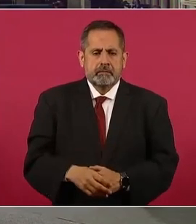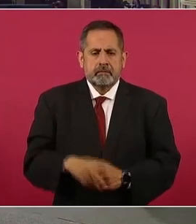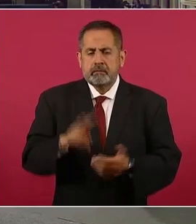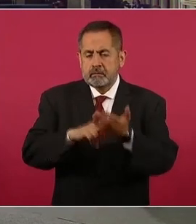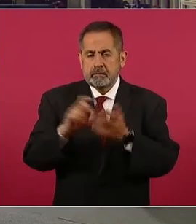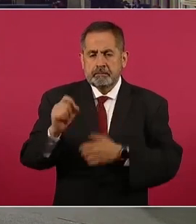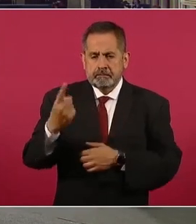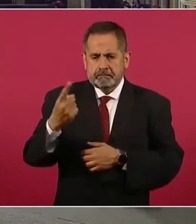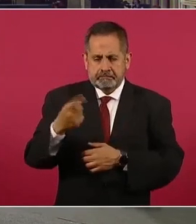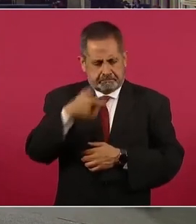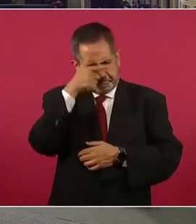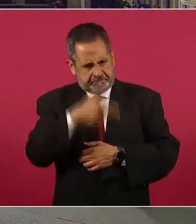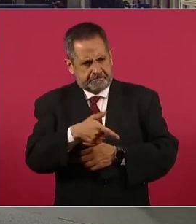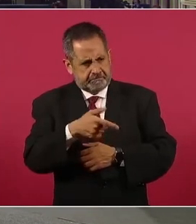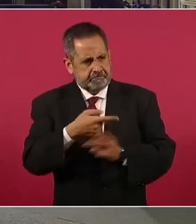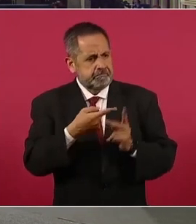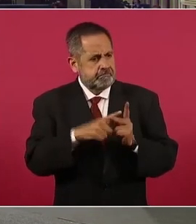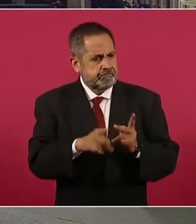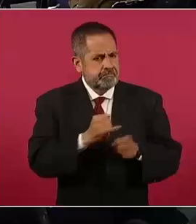2021.